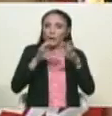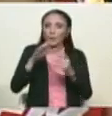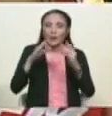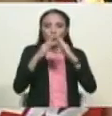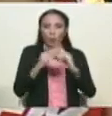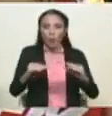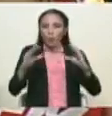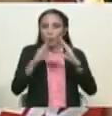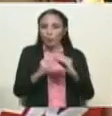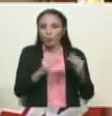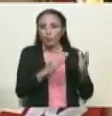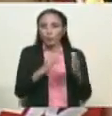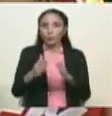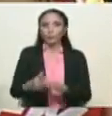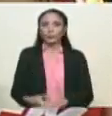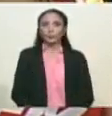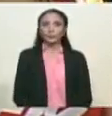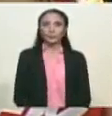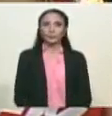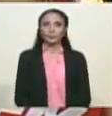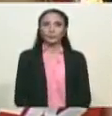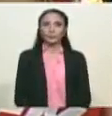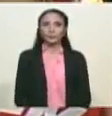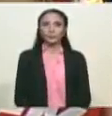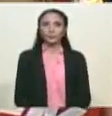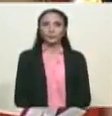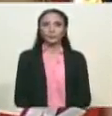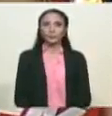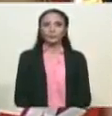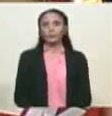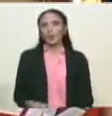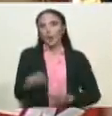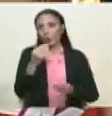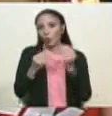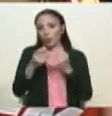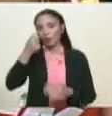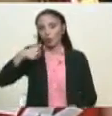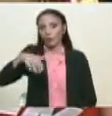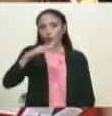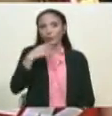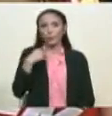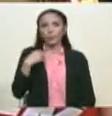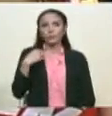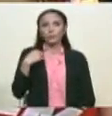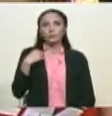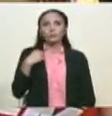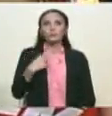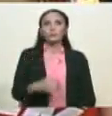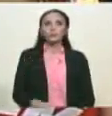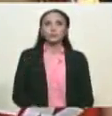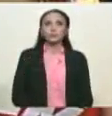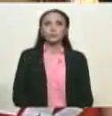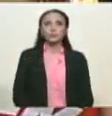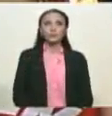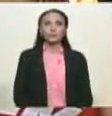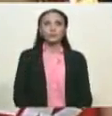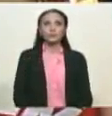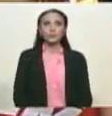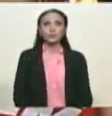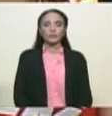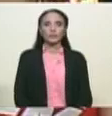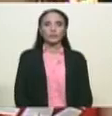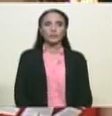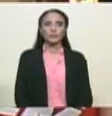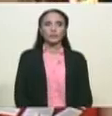alternativo para nuestros animales y para el consumo de nuestro pueblo. Y bueno, es precisamente el espíritu de la